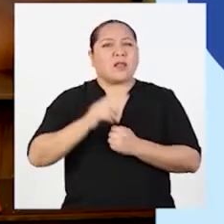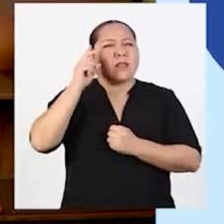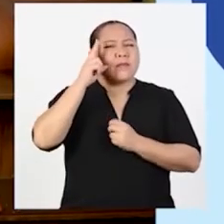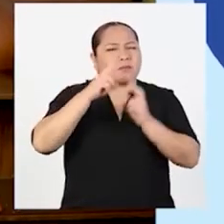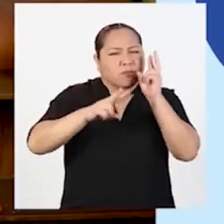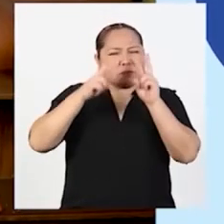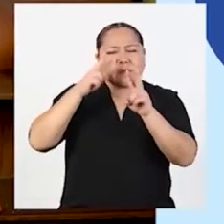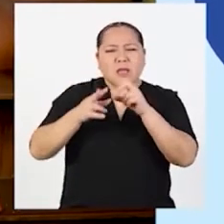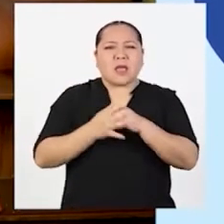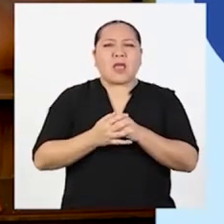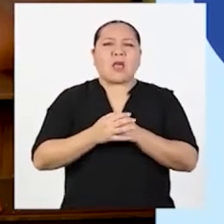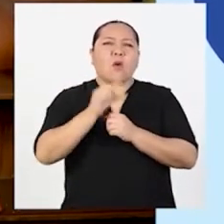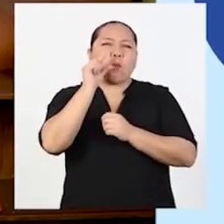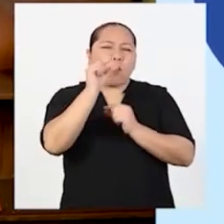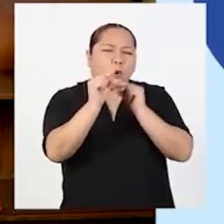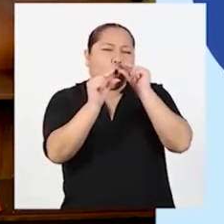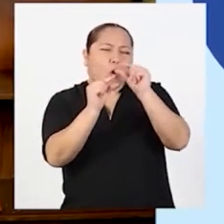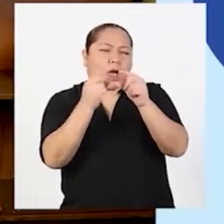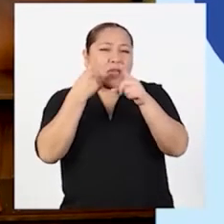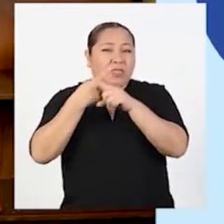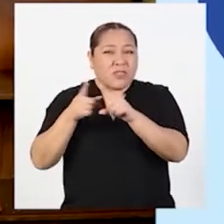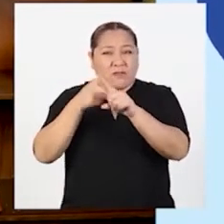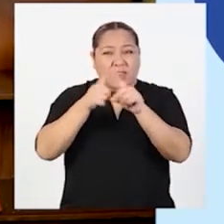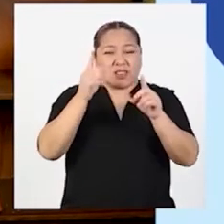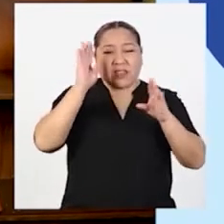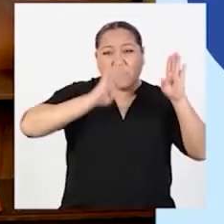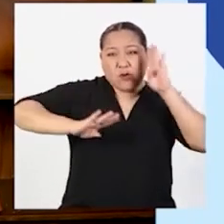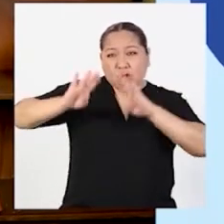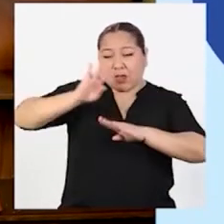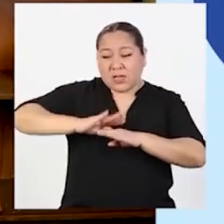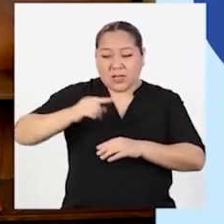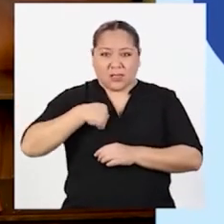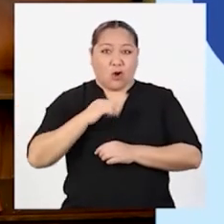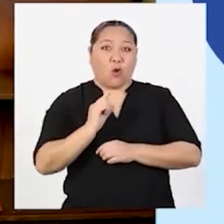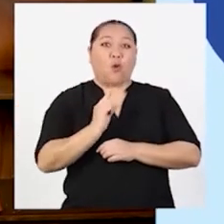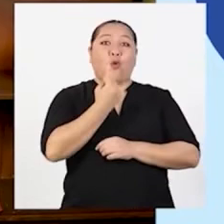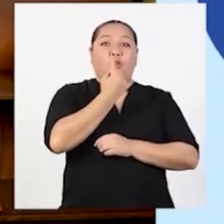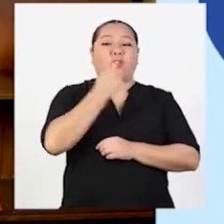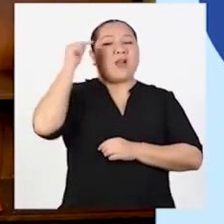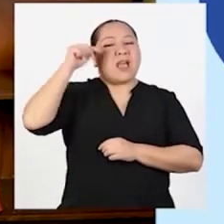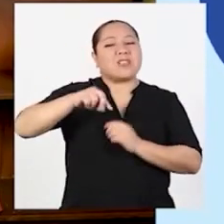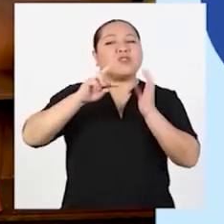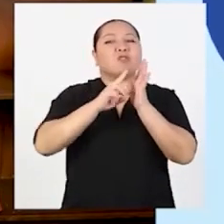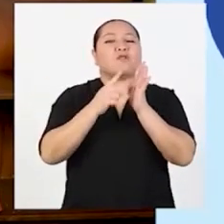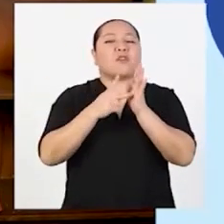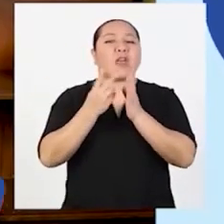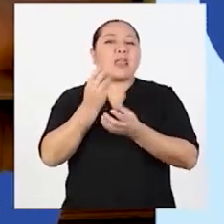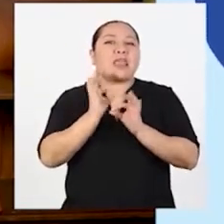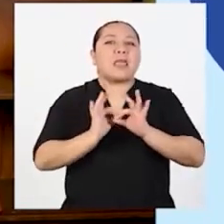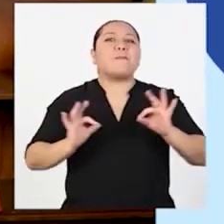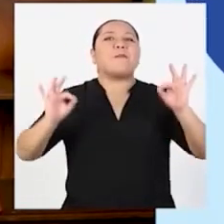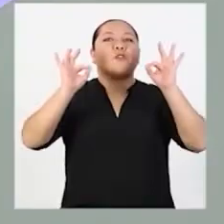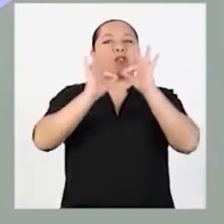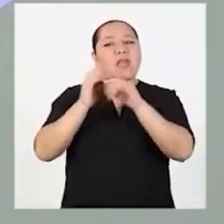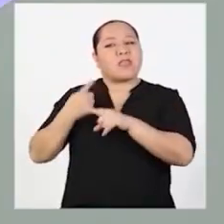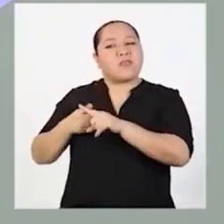que las pequeñas diferencias biológicas que nos hacen únicos deben tener un significado de riqueza y diversidad